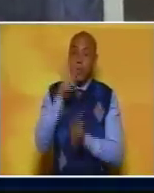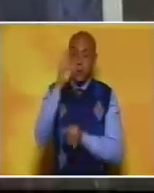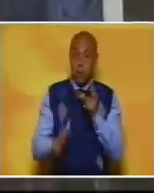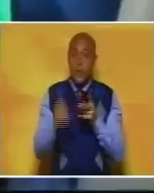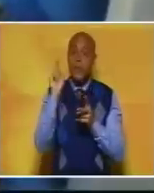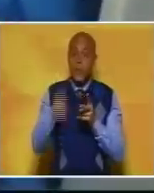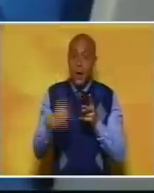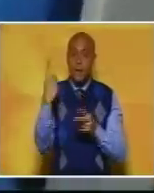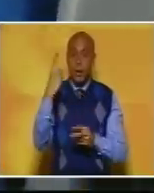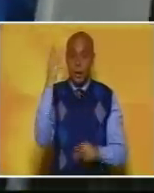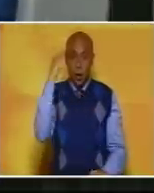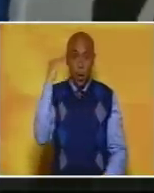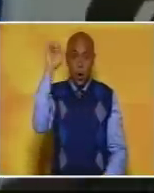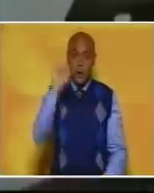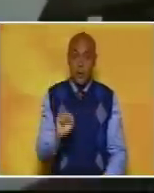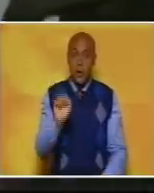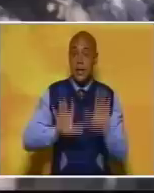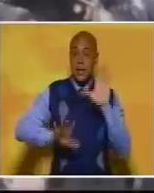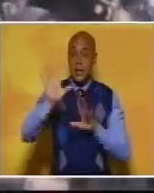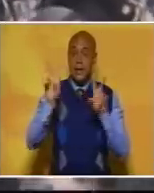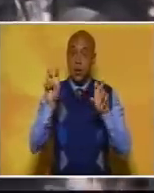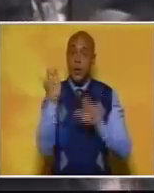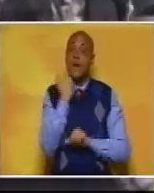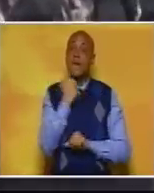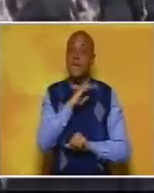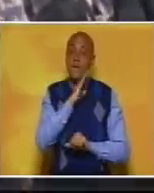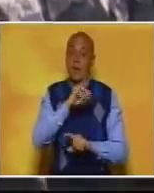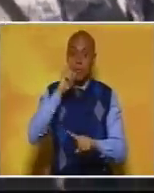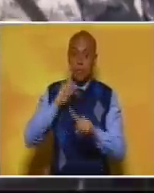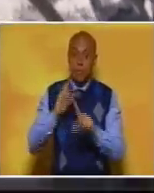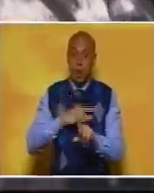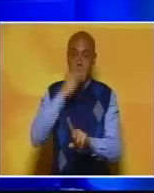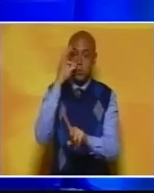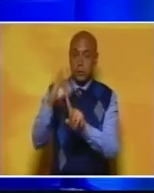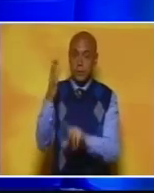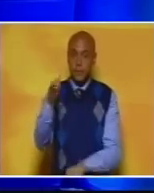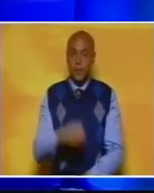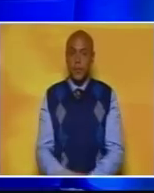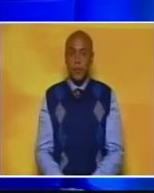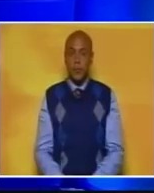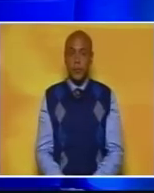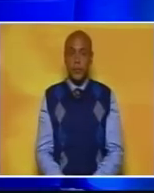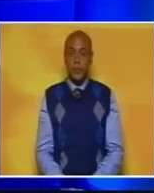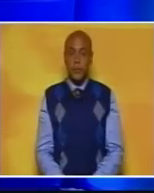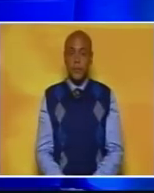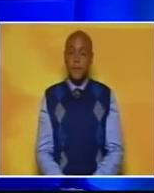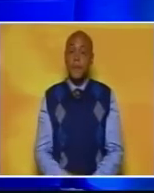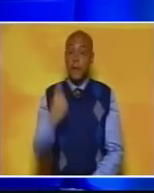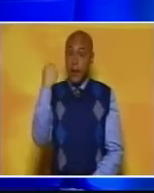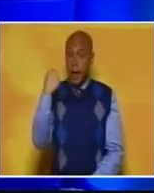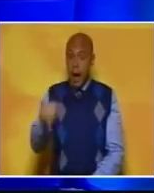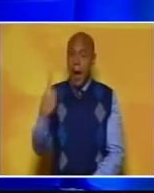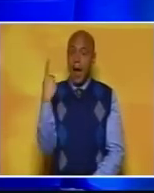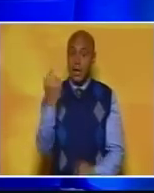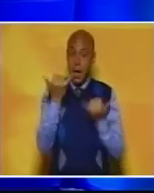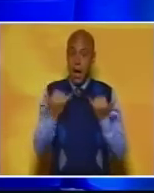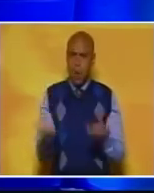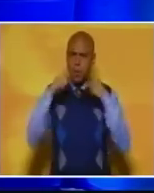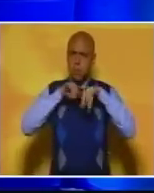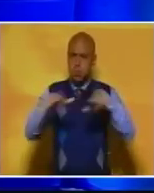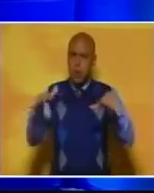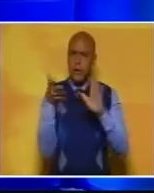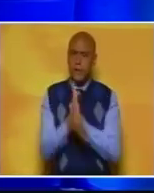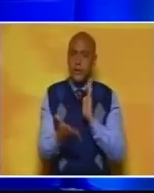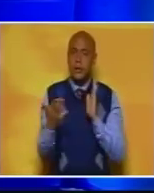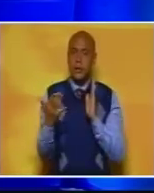y Corea del Sur confirmó 15 nuevos casos de contagio. Pero ante la epidemia de coronavirus que